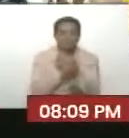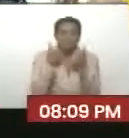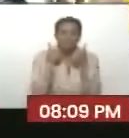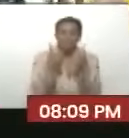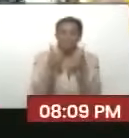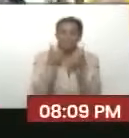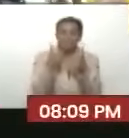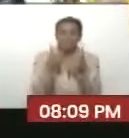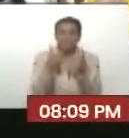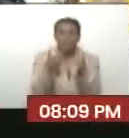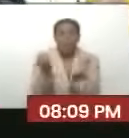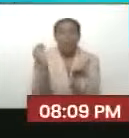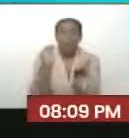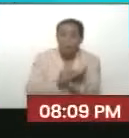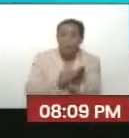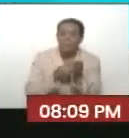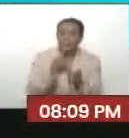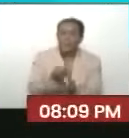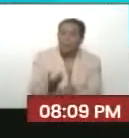E insisto,